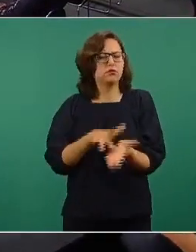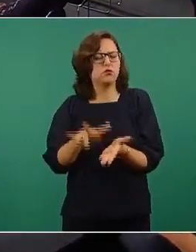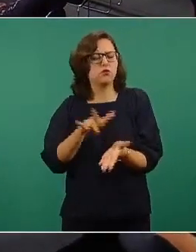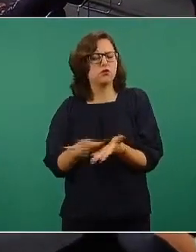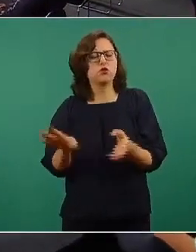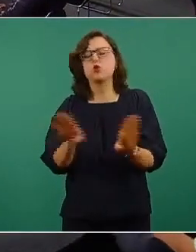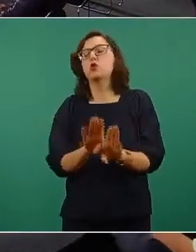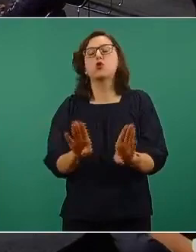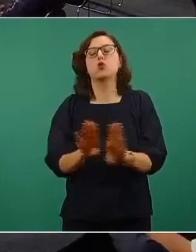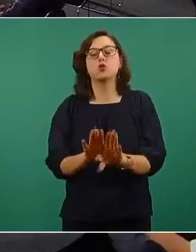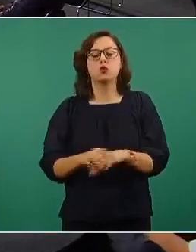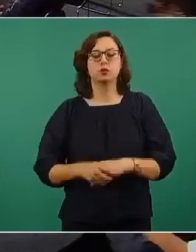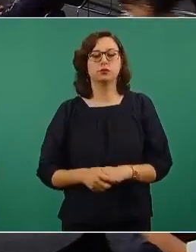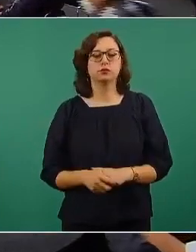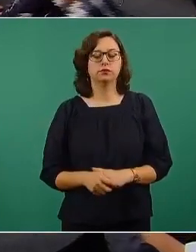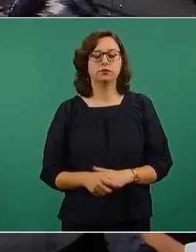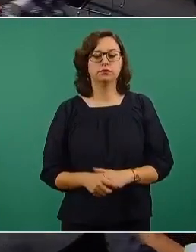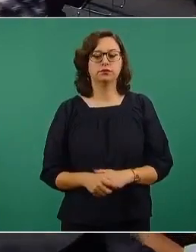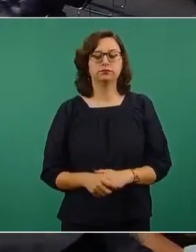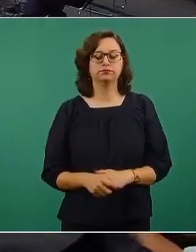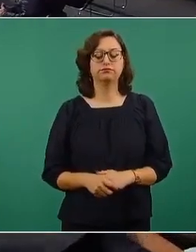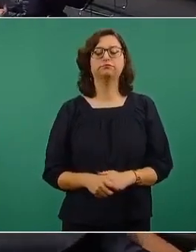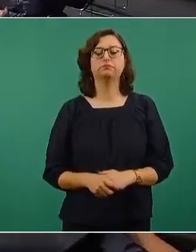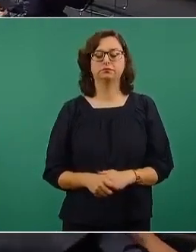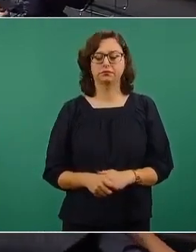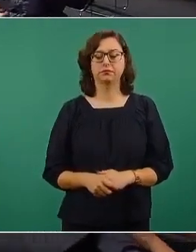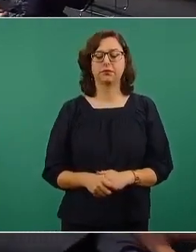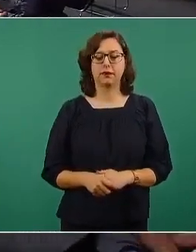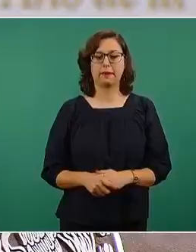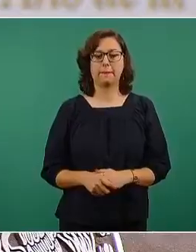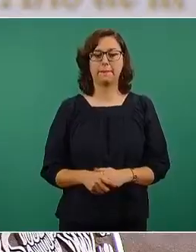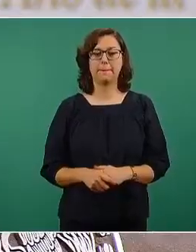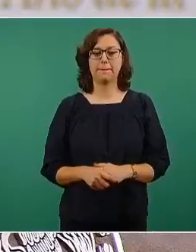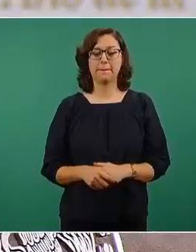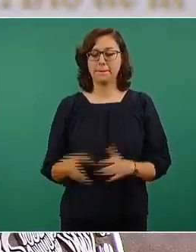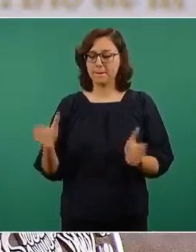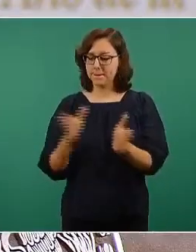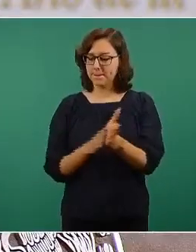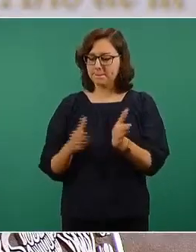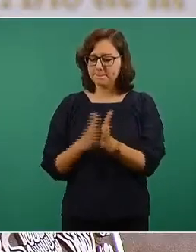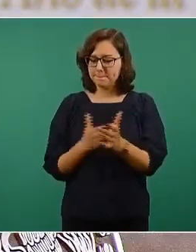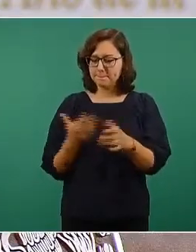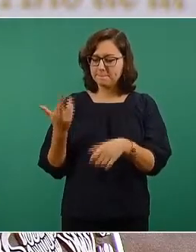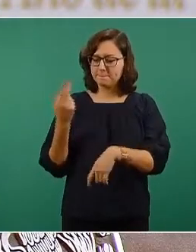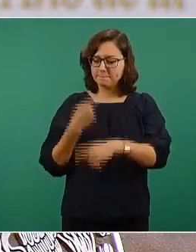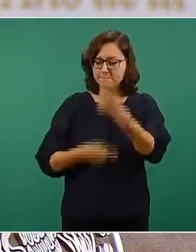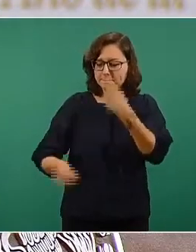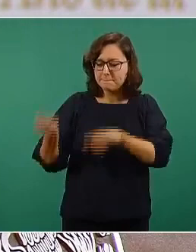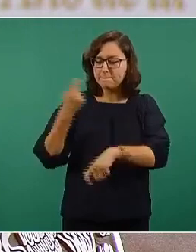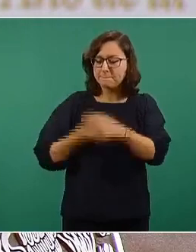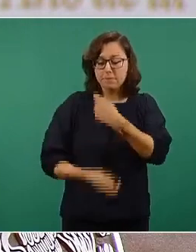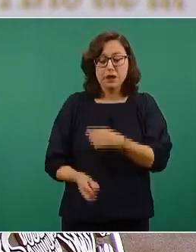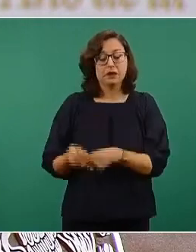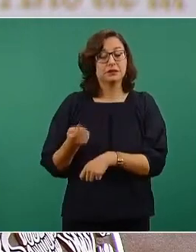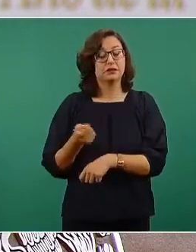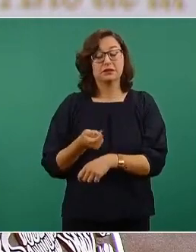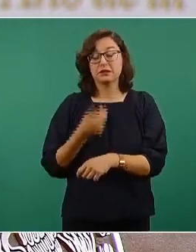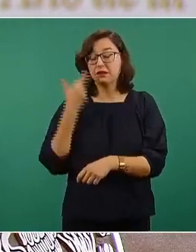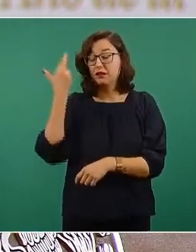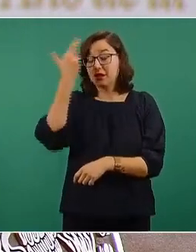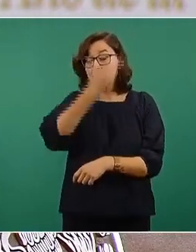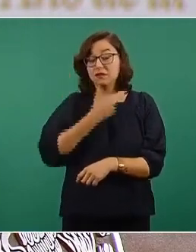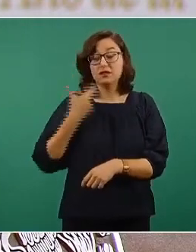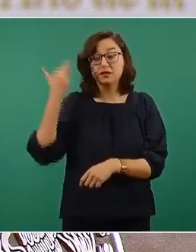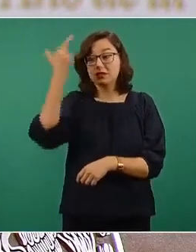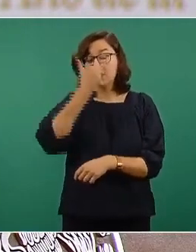Sí, gracias. Sí, toda la documentación se revisa una por una. Entonces,